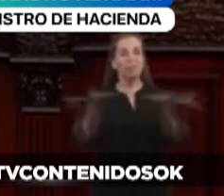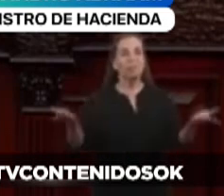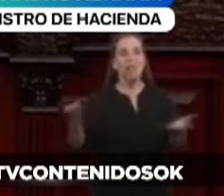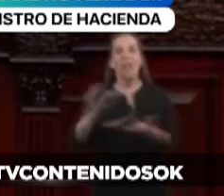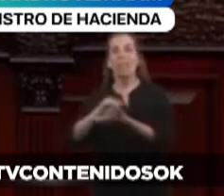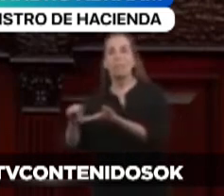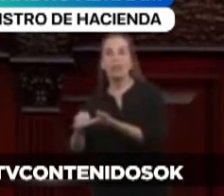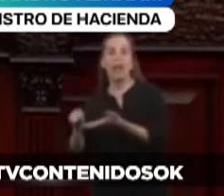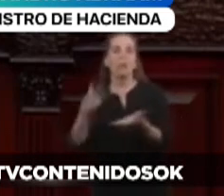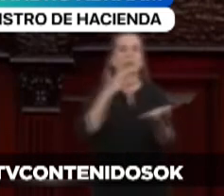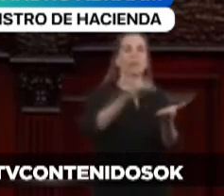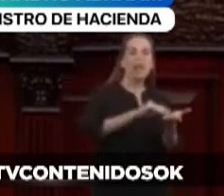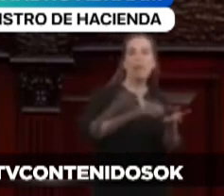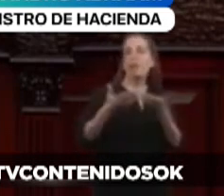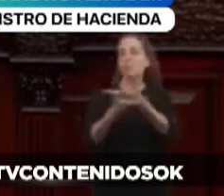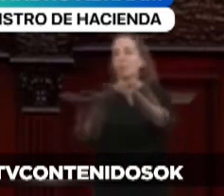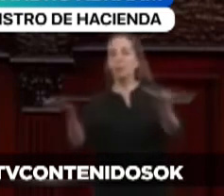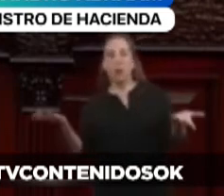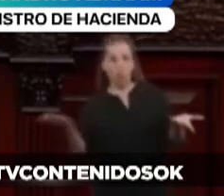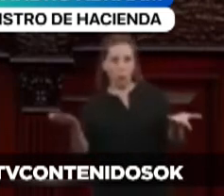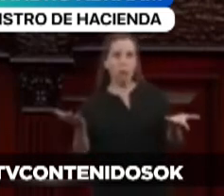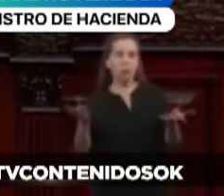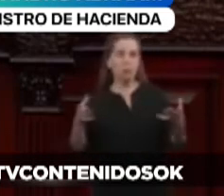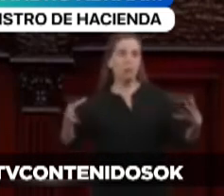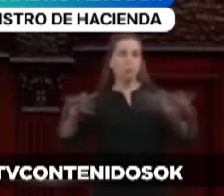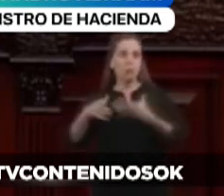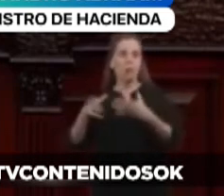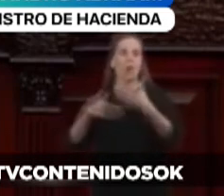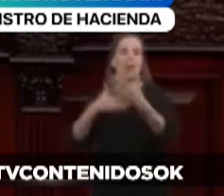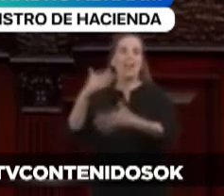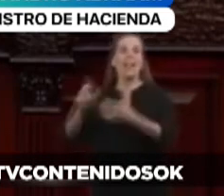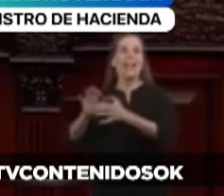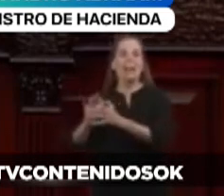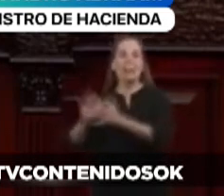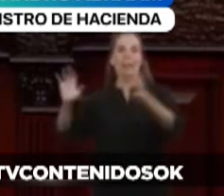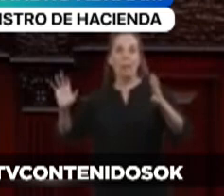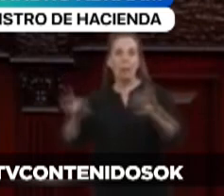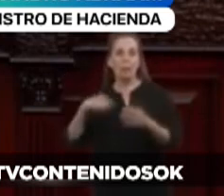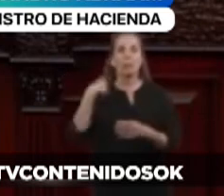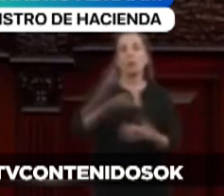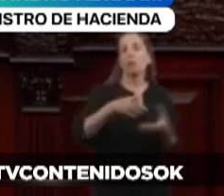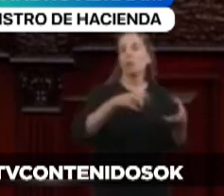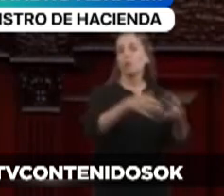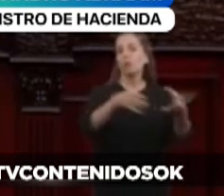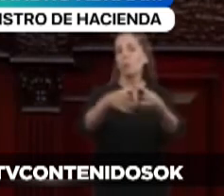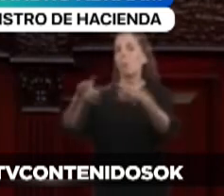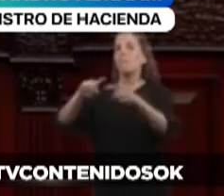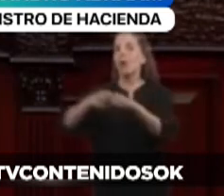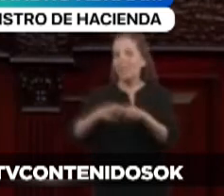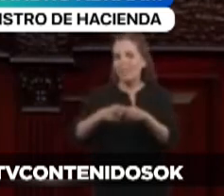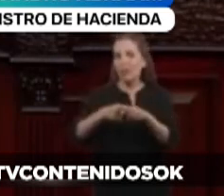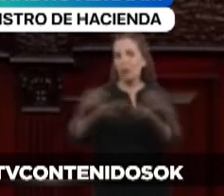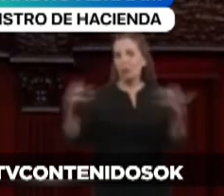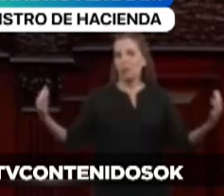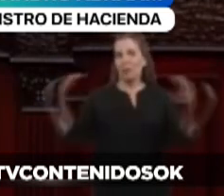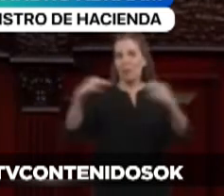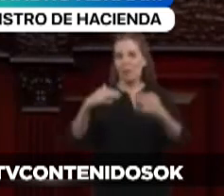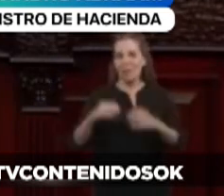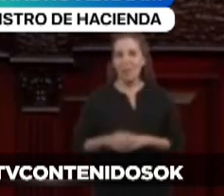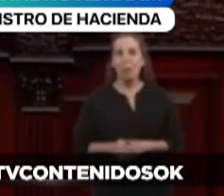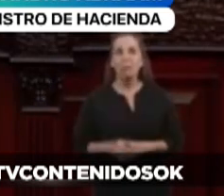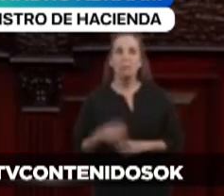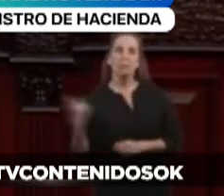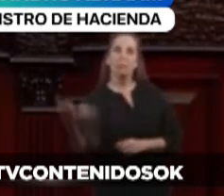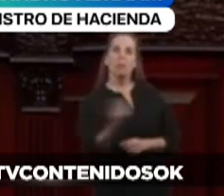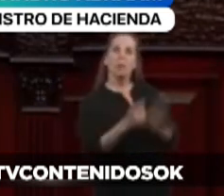Sí. cómo está planteado el presupuesto, ¿no? Sí. El Chaco ya, en general las provincias han planteado también esta reunión el otro día con